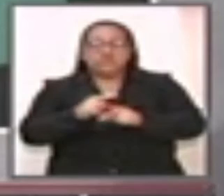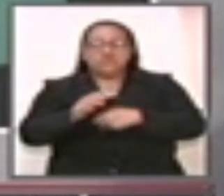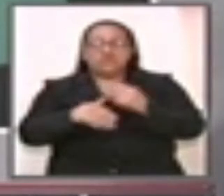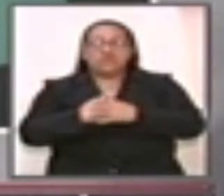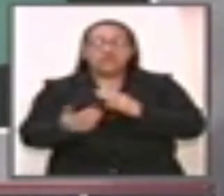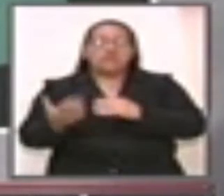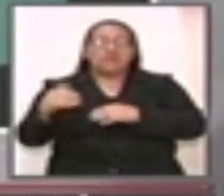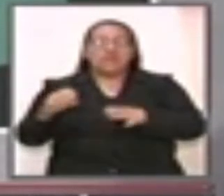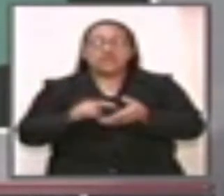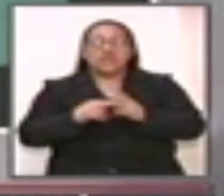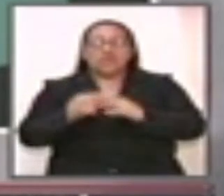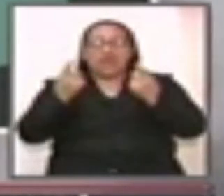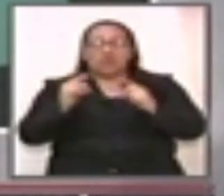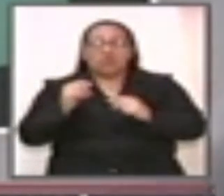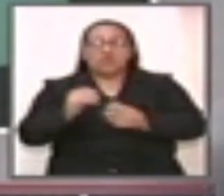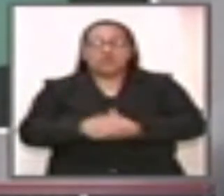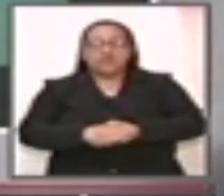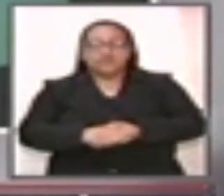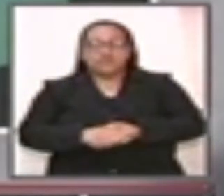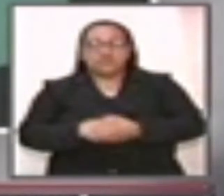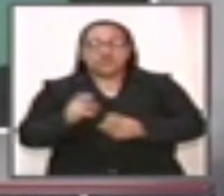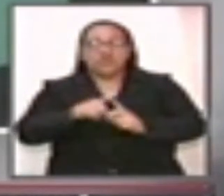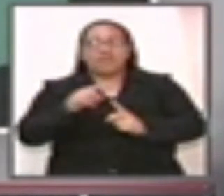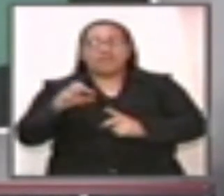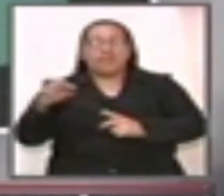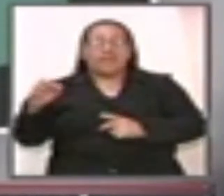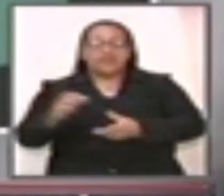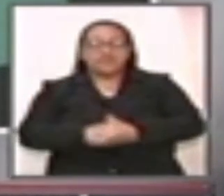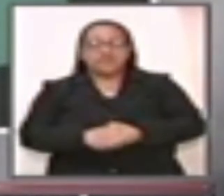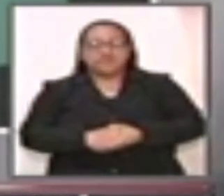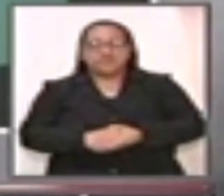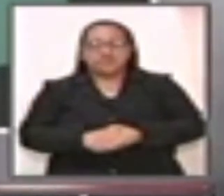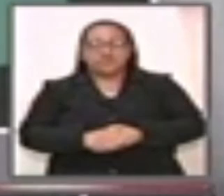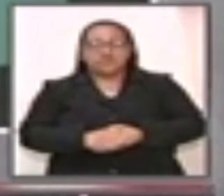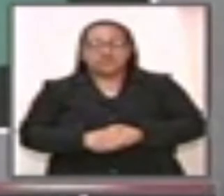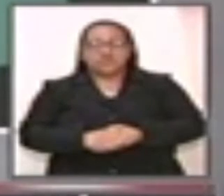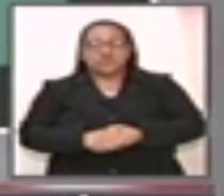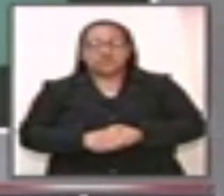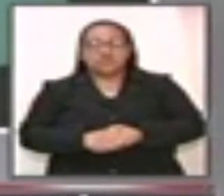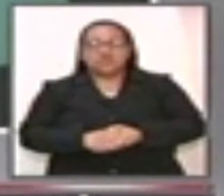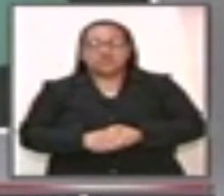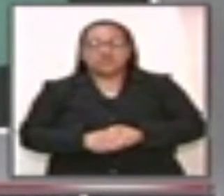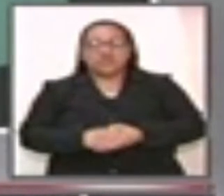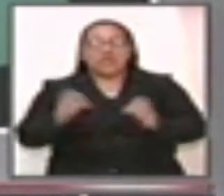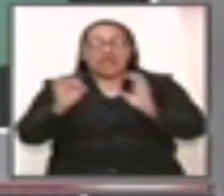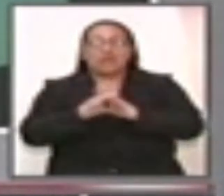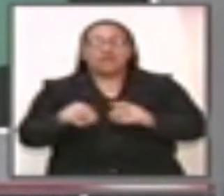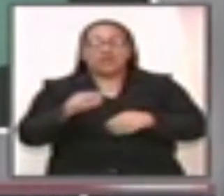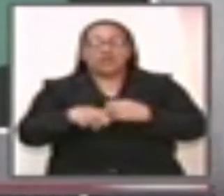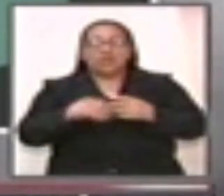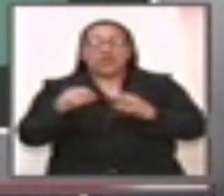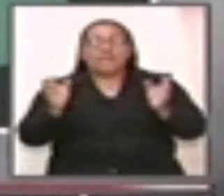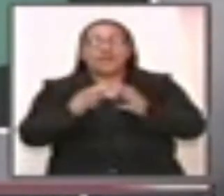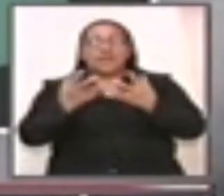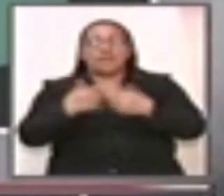que va a ser el Acuerdo Transpacífico o el TPP. Acá, por ejemplo, citamos el ejemplo de las